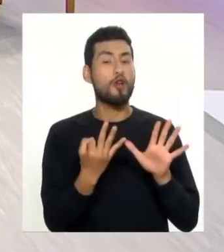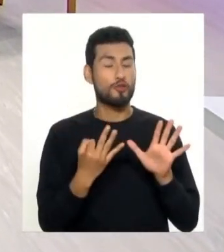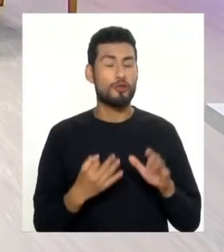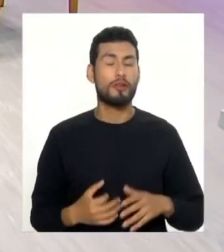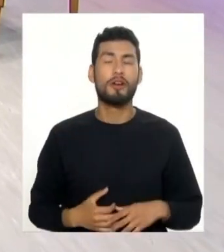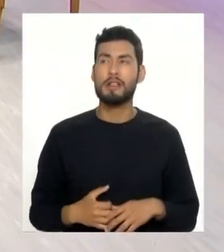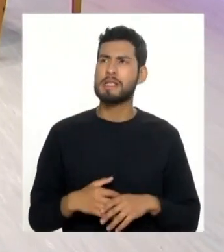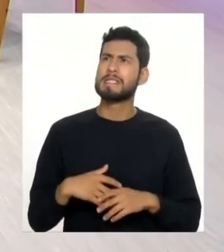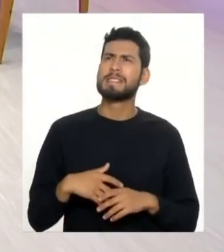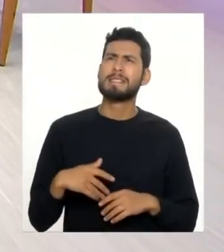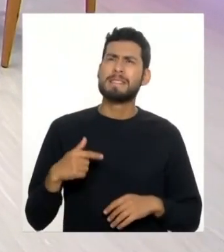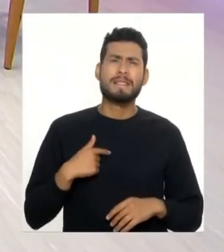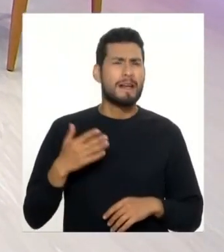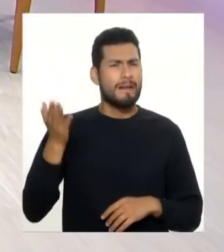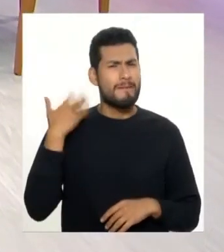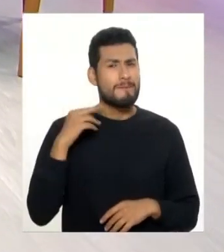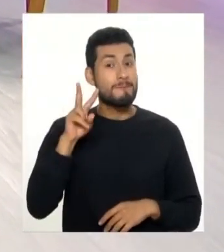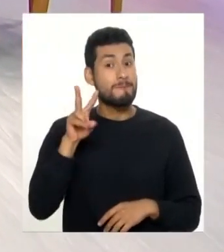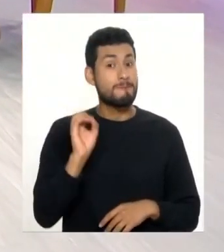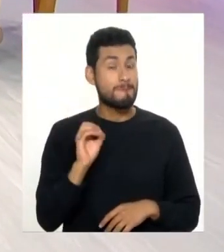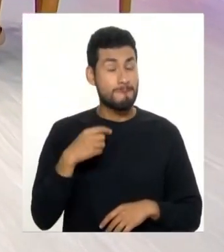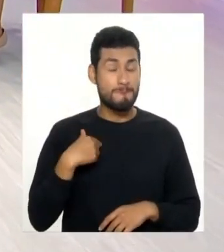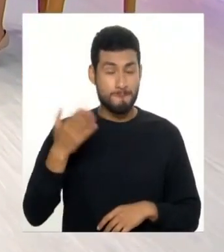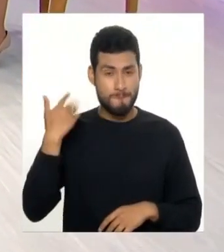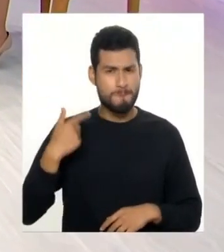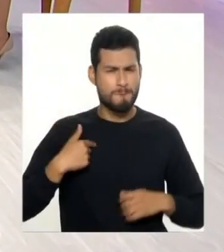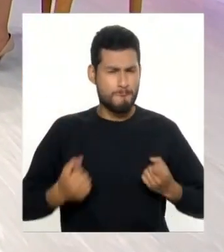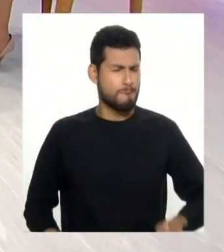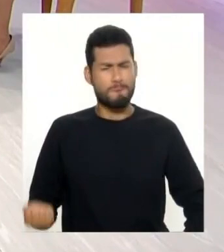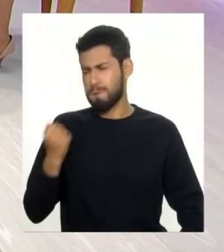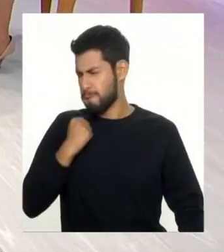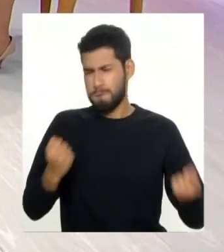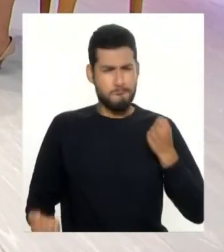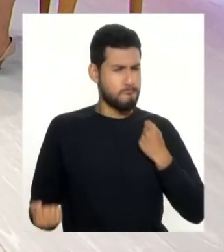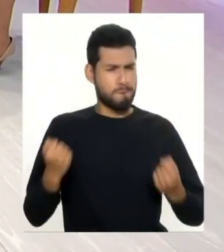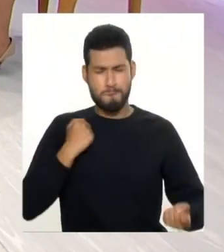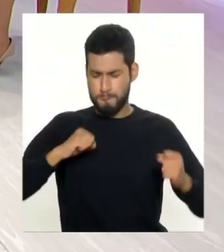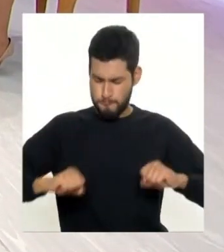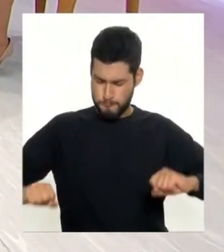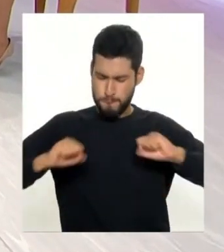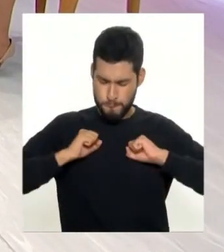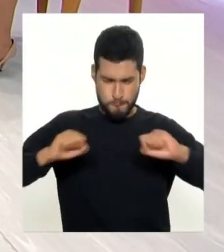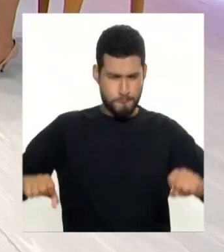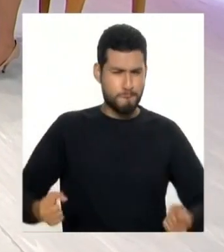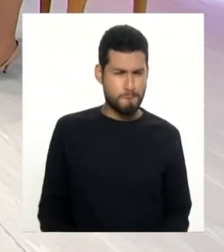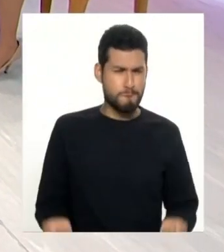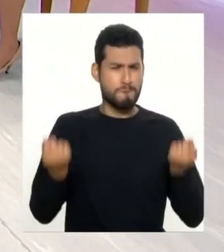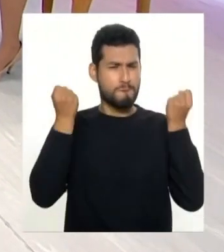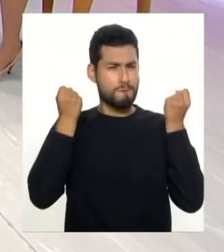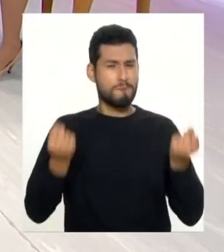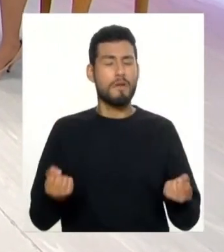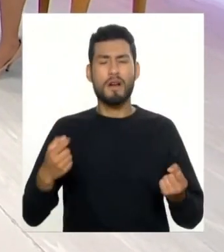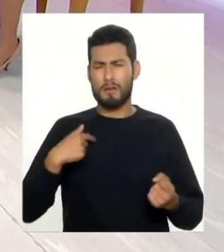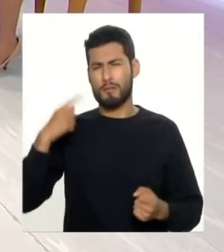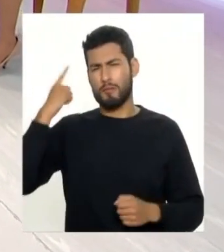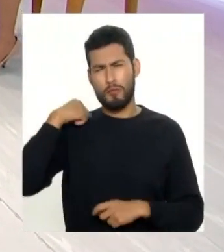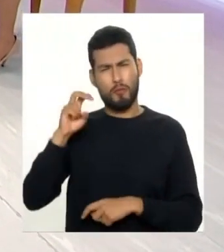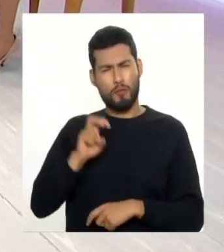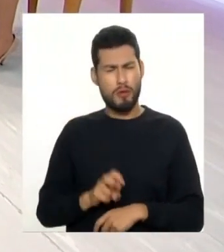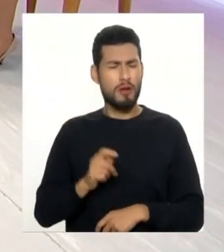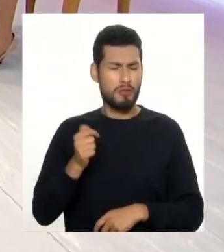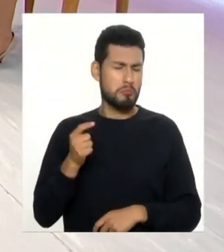Mire, yo desde los 20 años hice pesas en el gimnasio. Y siempre tenía el dolor en la columna, pero el